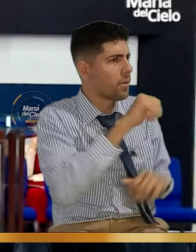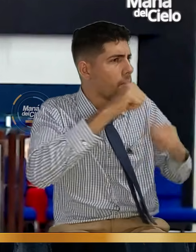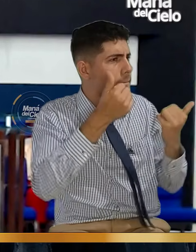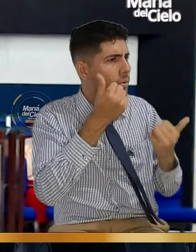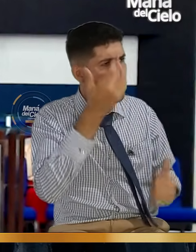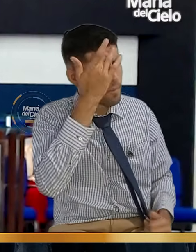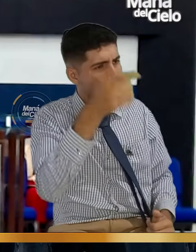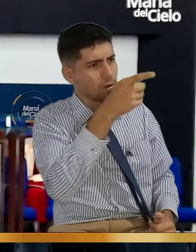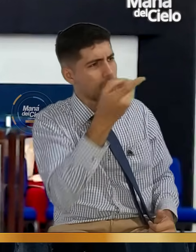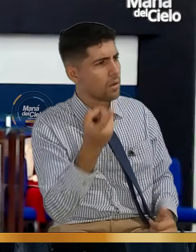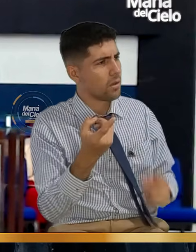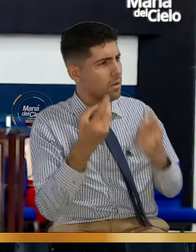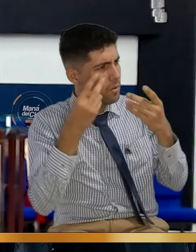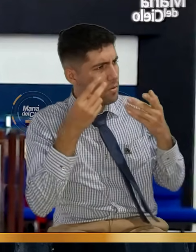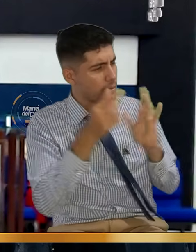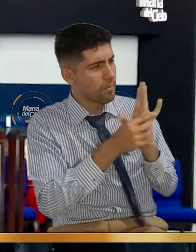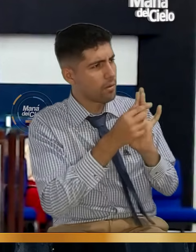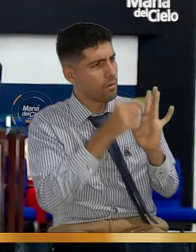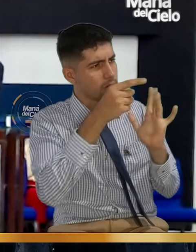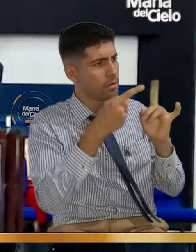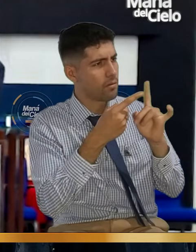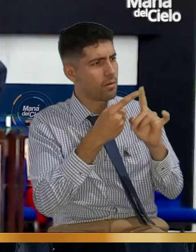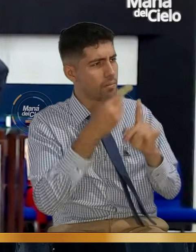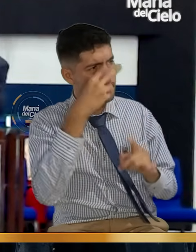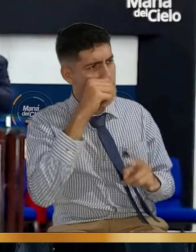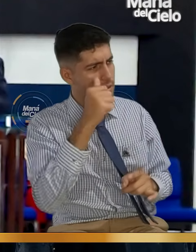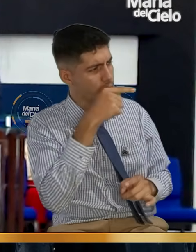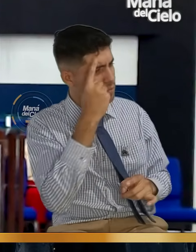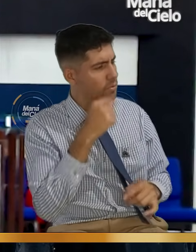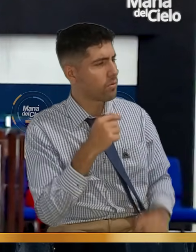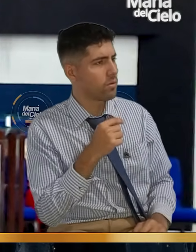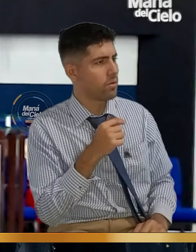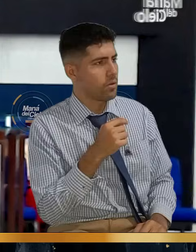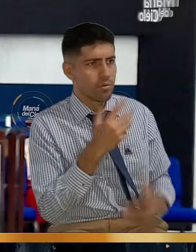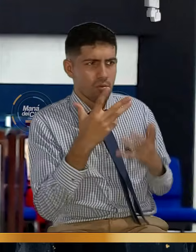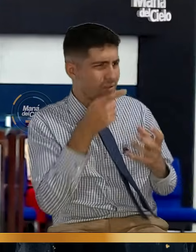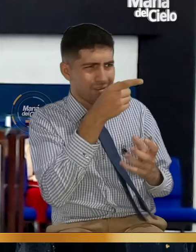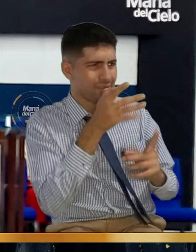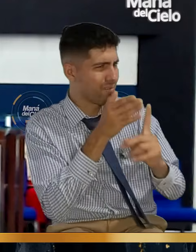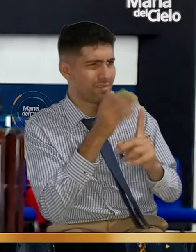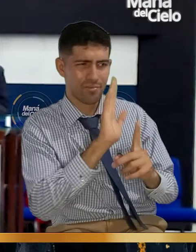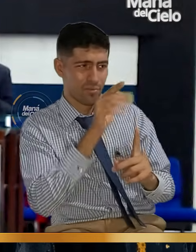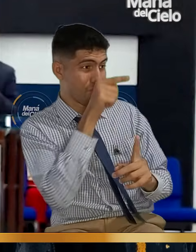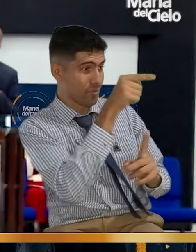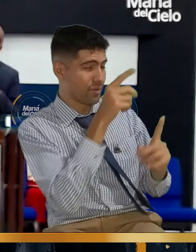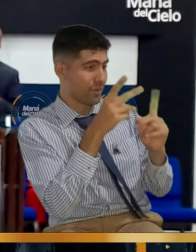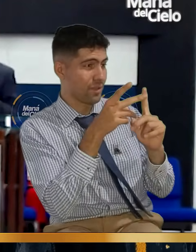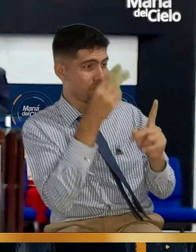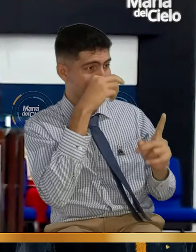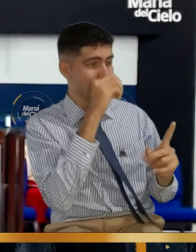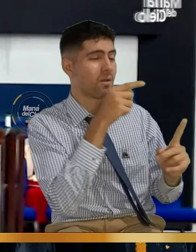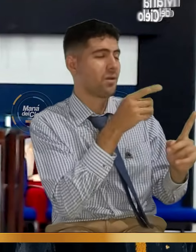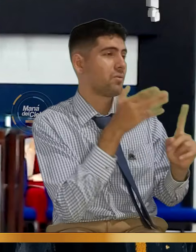Abraham y su padre Isaac y a su padre Jacob. Que ahora no era Jacob.